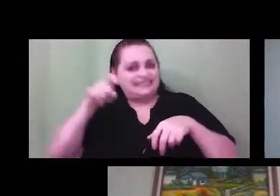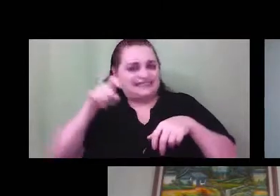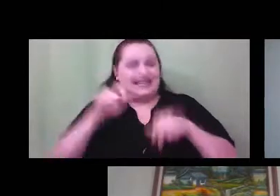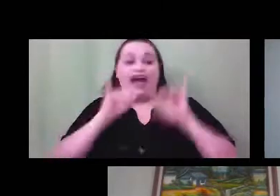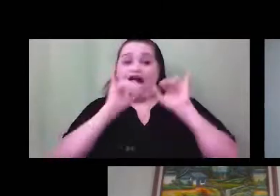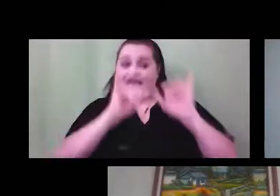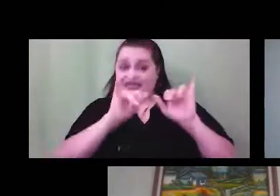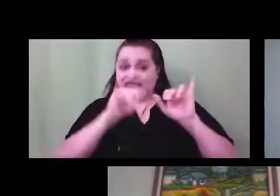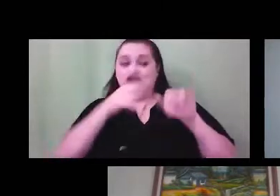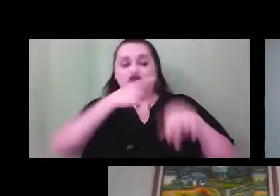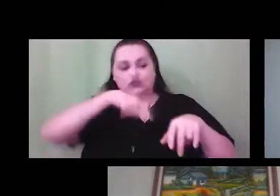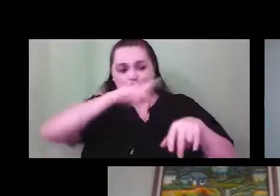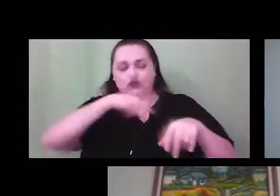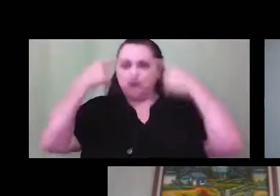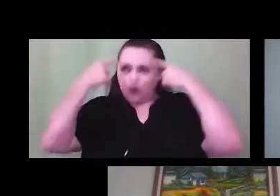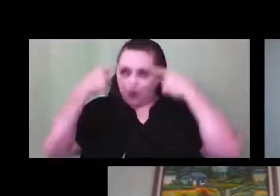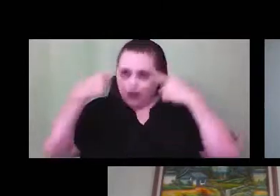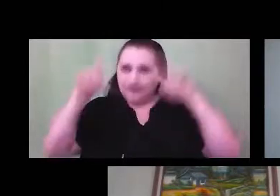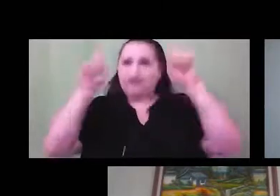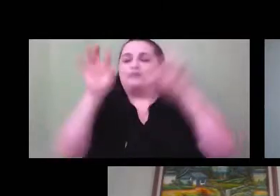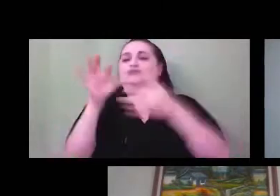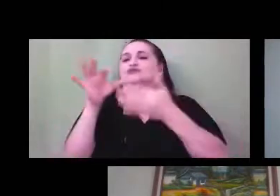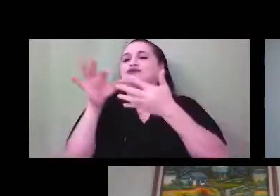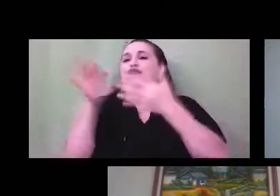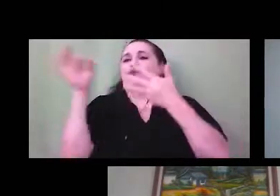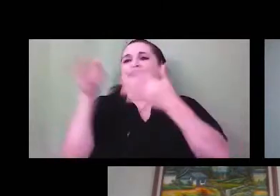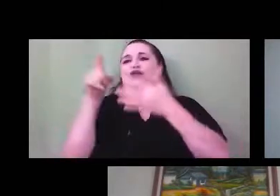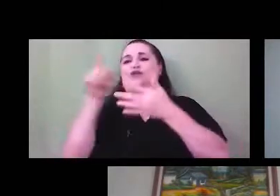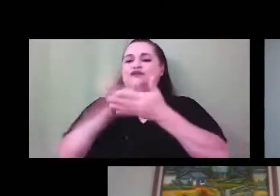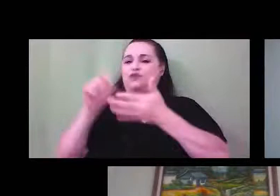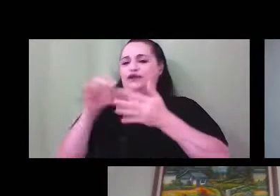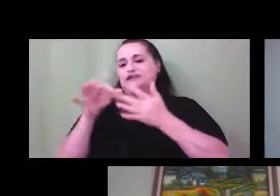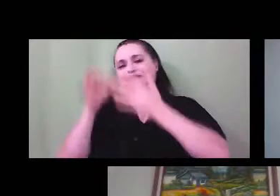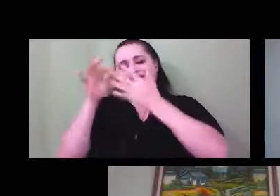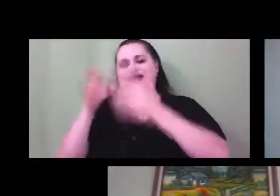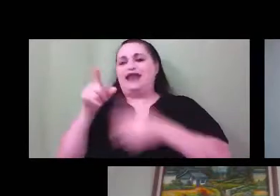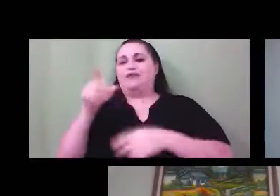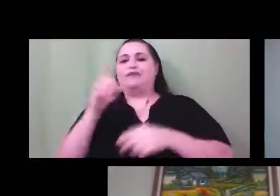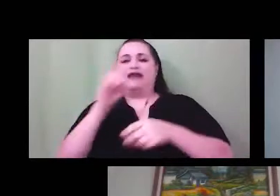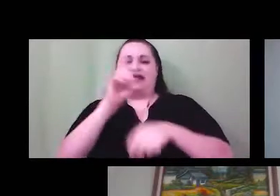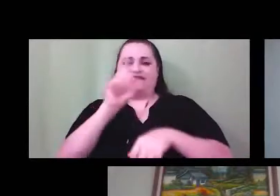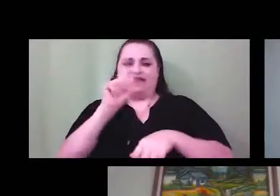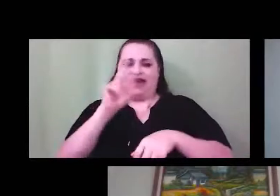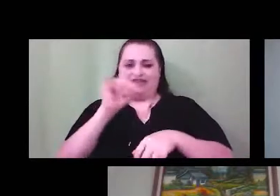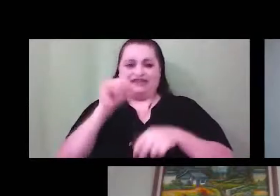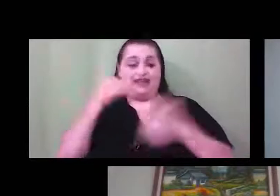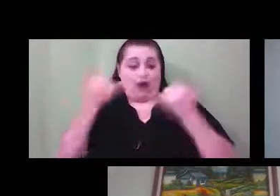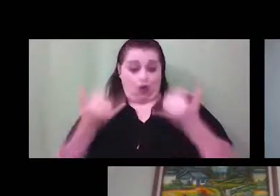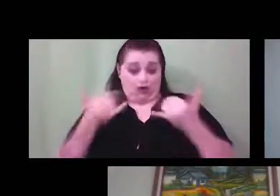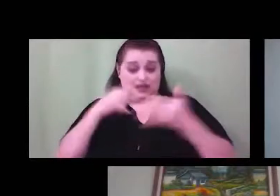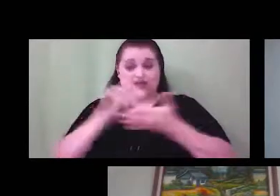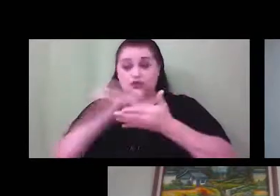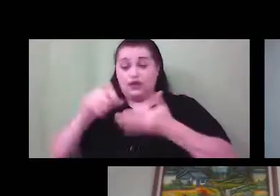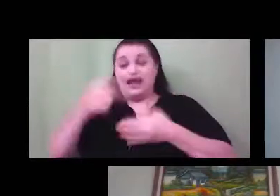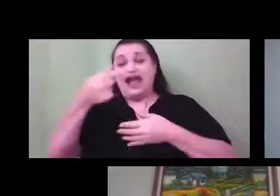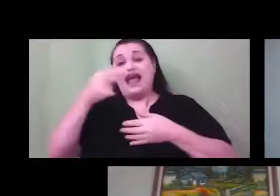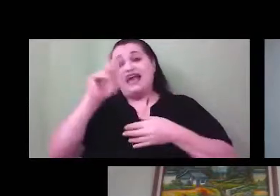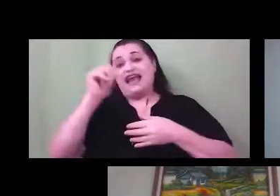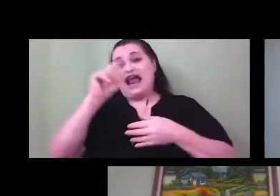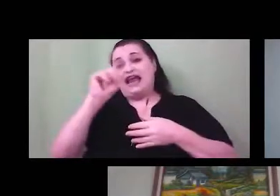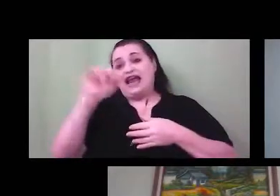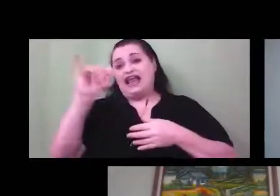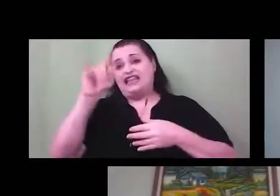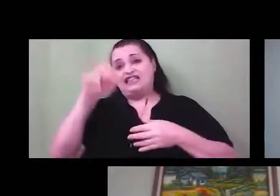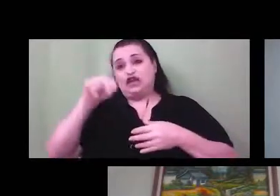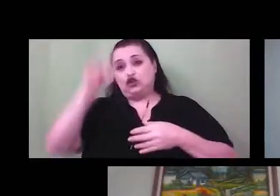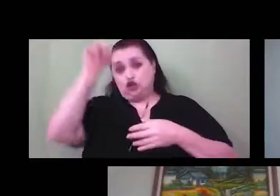como nosotros logramos encontrar una escuela especial para David. Y nosotros ahorita estamos en la escuela de Granadilla Norte, que es una escuela